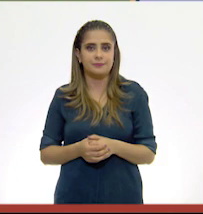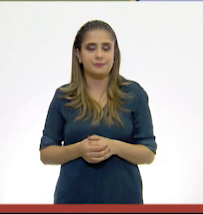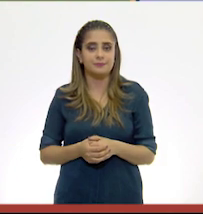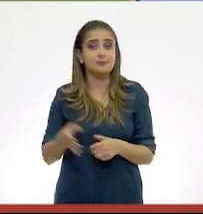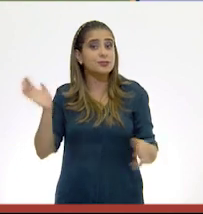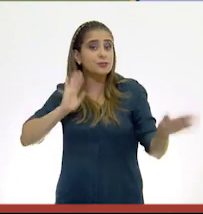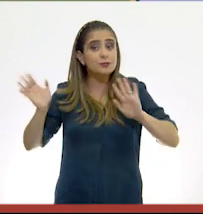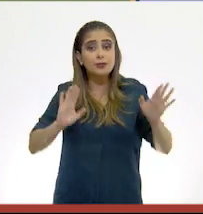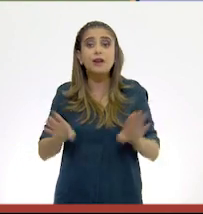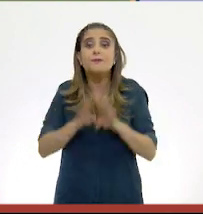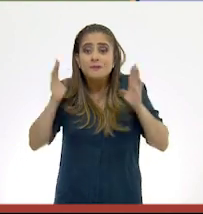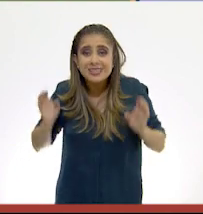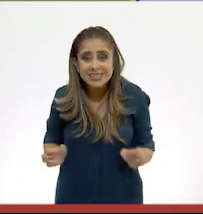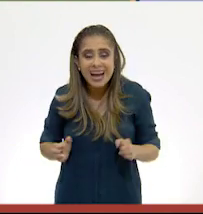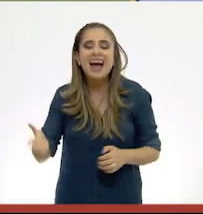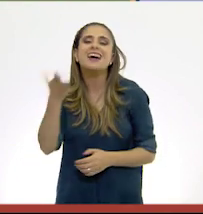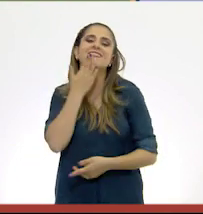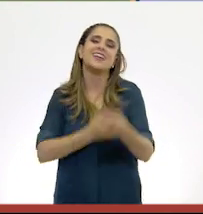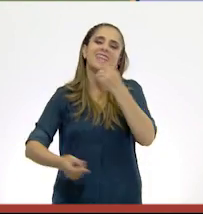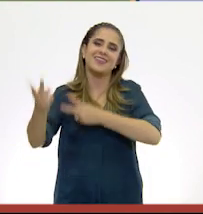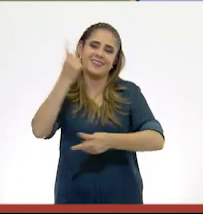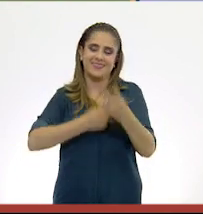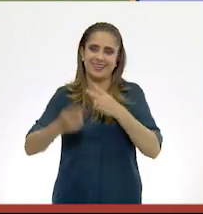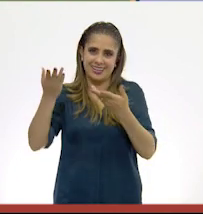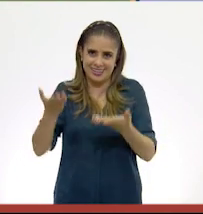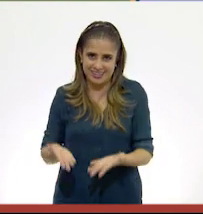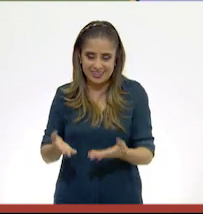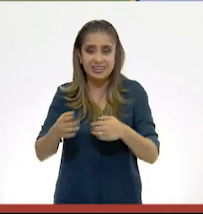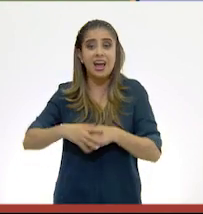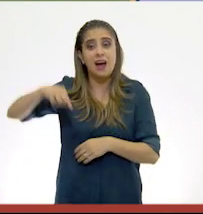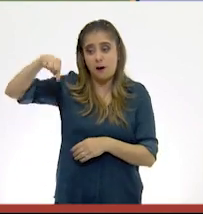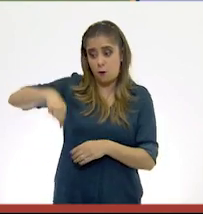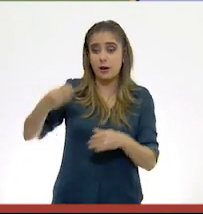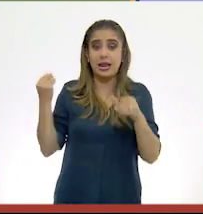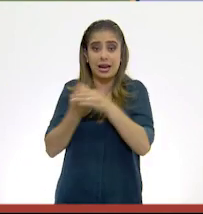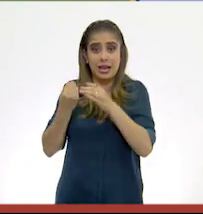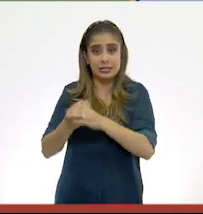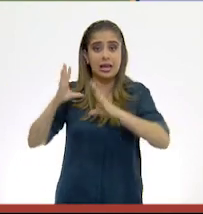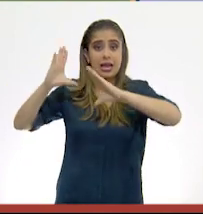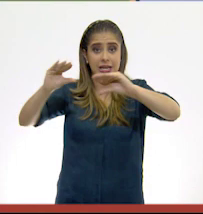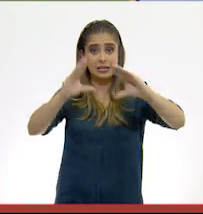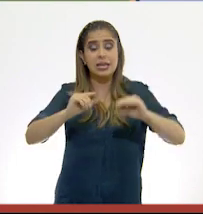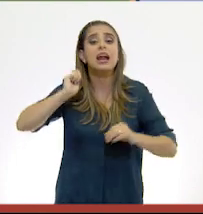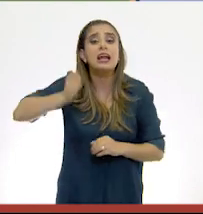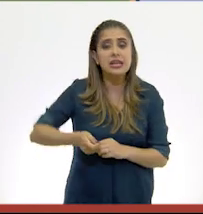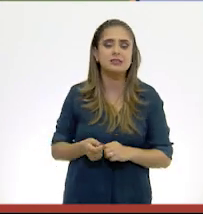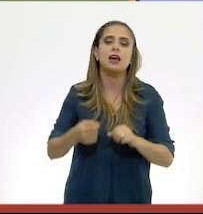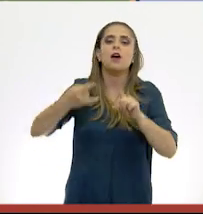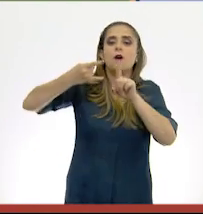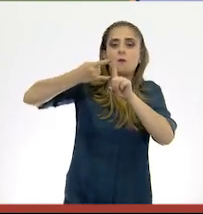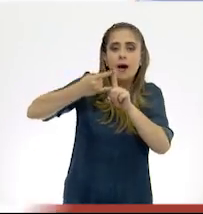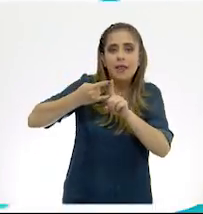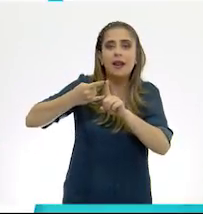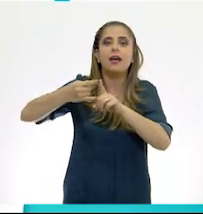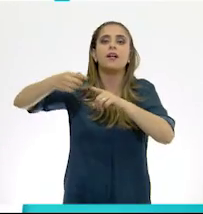Hola, ¿cómo están? Bienvenidas y bienvenidos. El día de hoy vamos a hablar de las figuras geométricas.